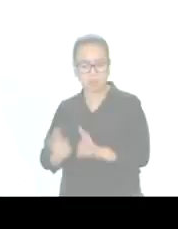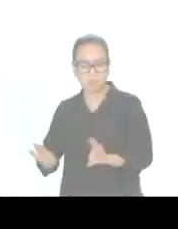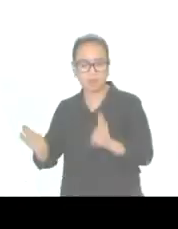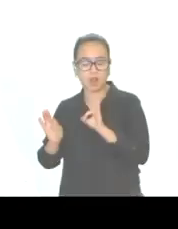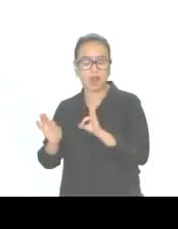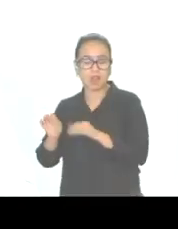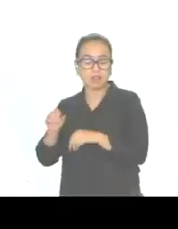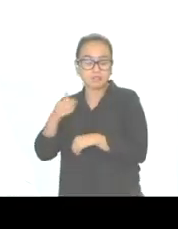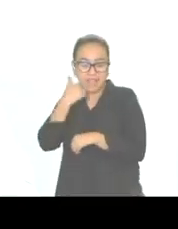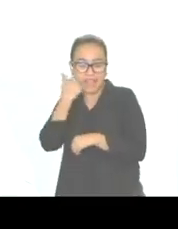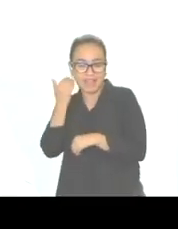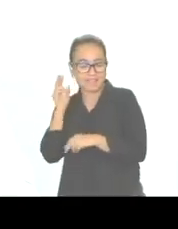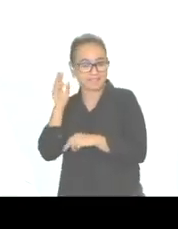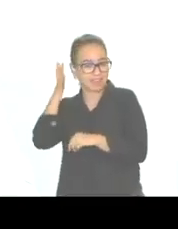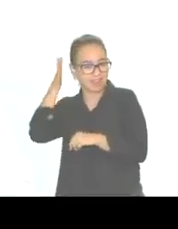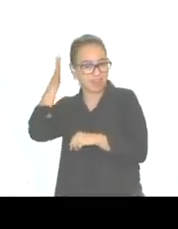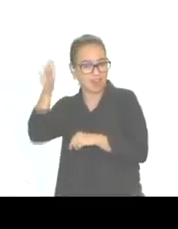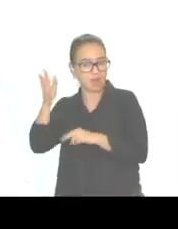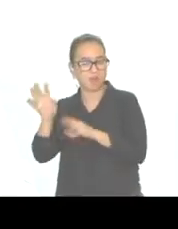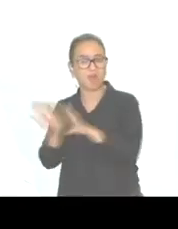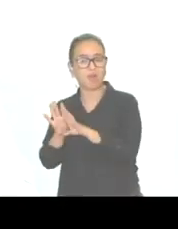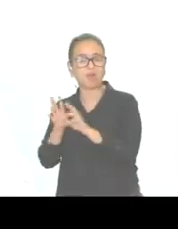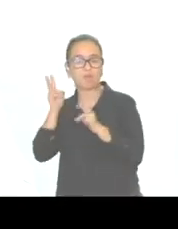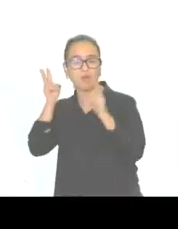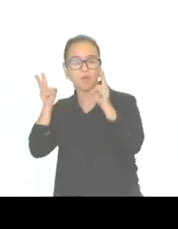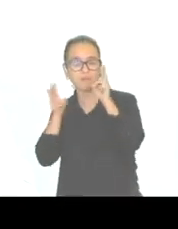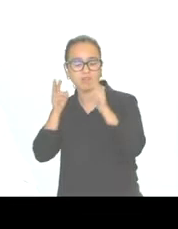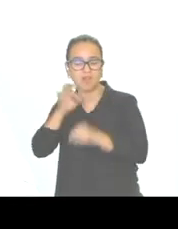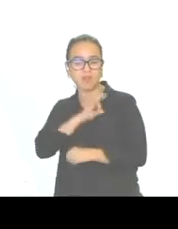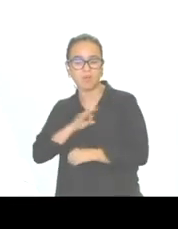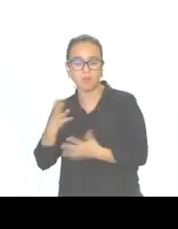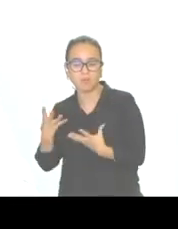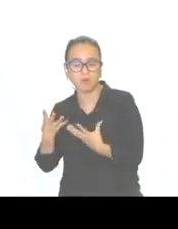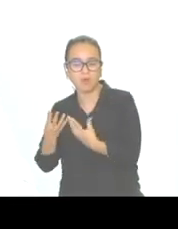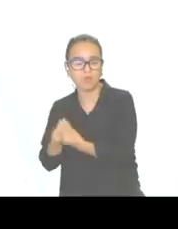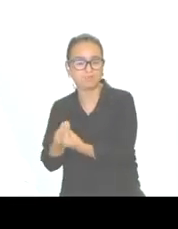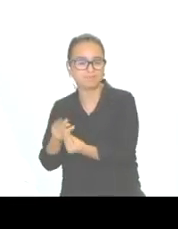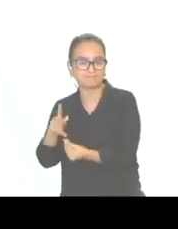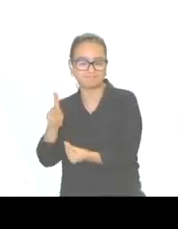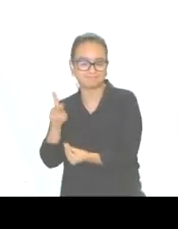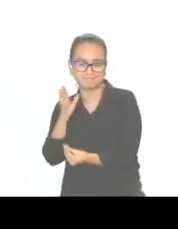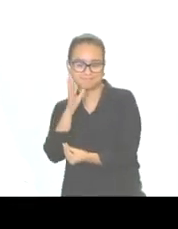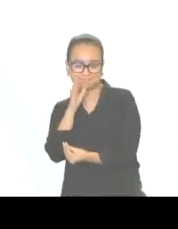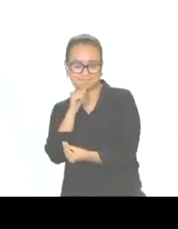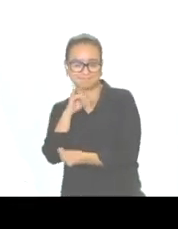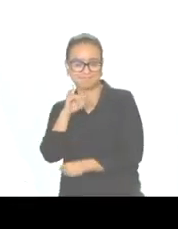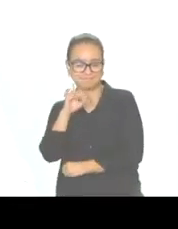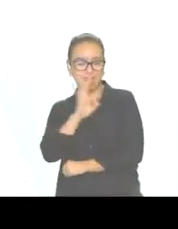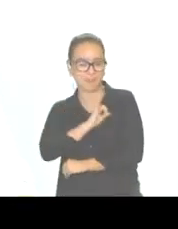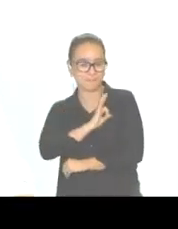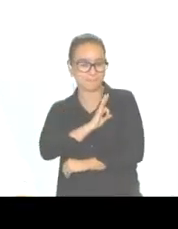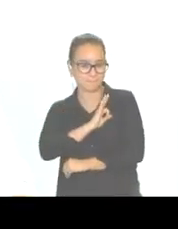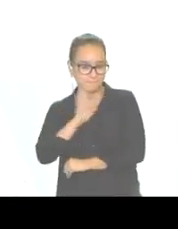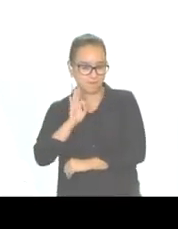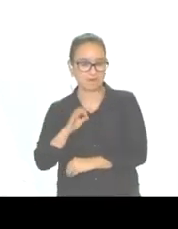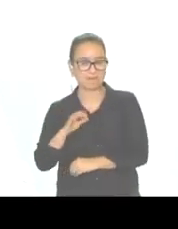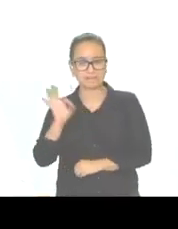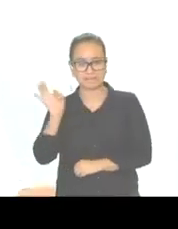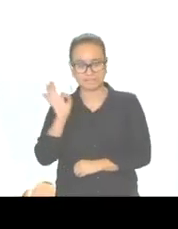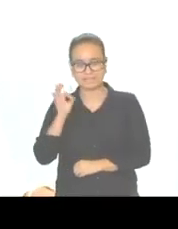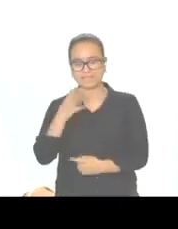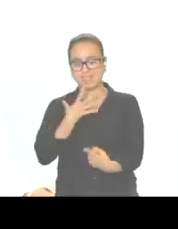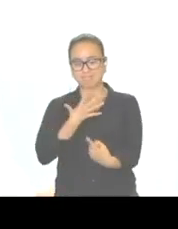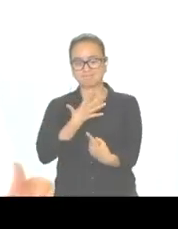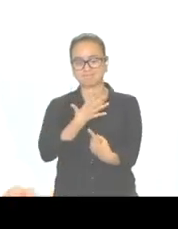ir a visitar o piensas que podemos juntarnos y no va a suceder. Sí sucede, se puede